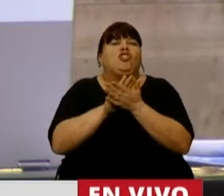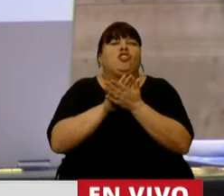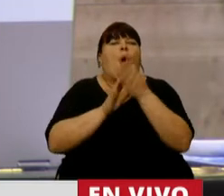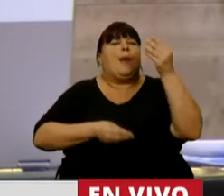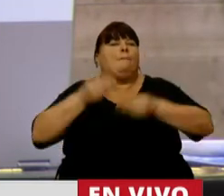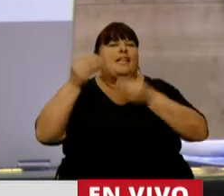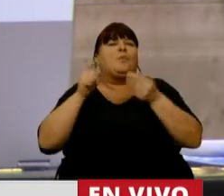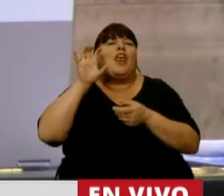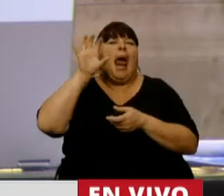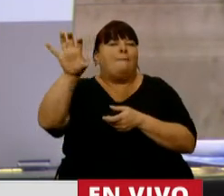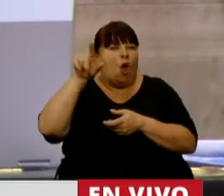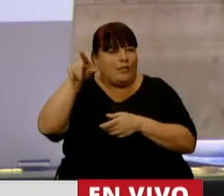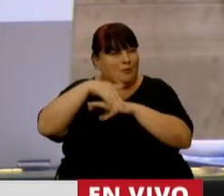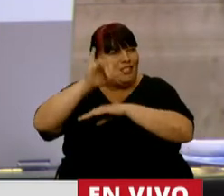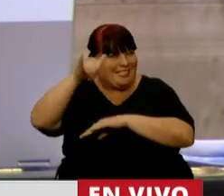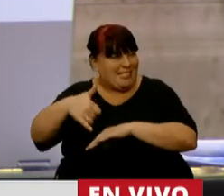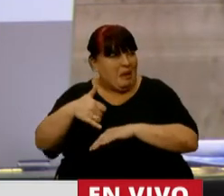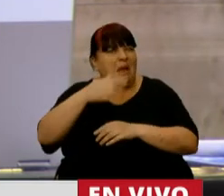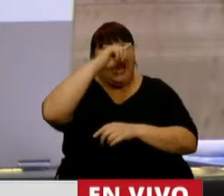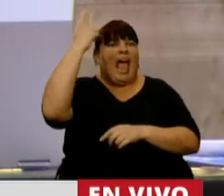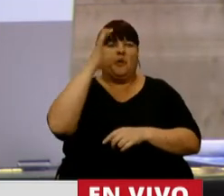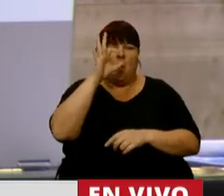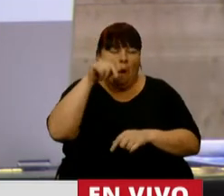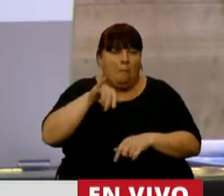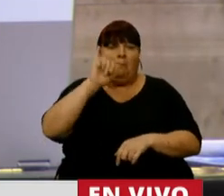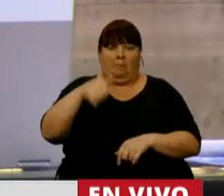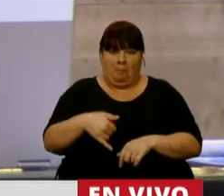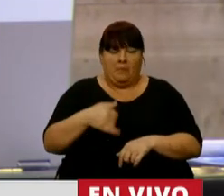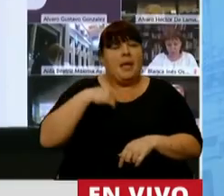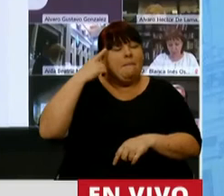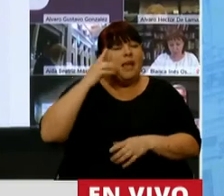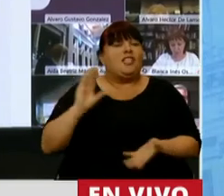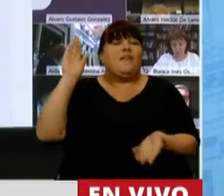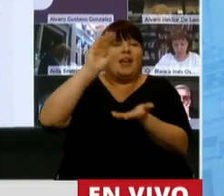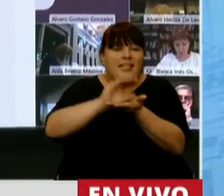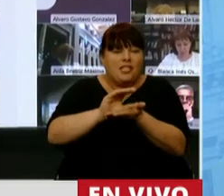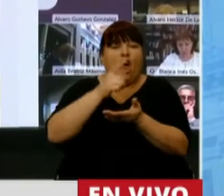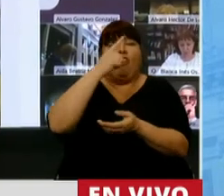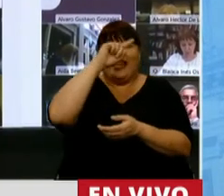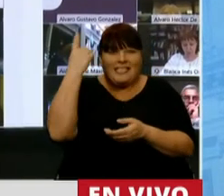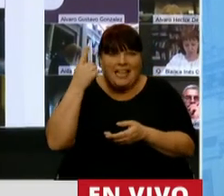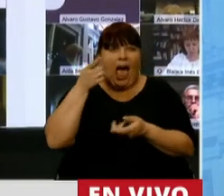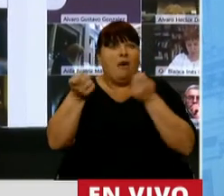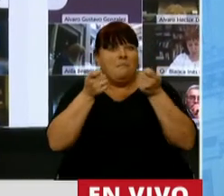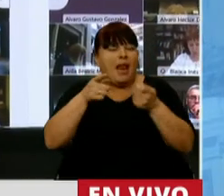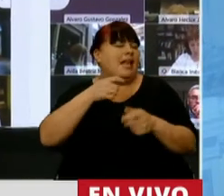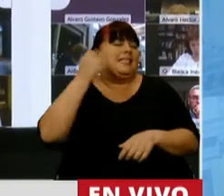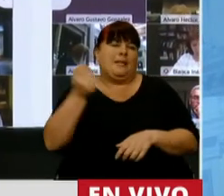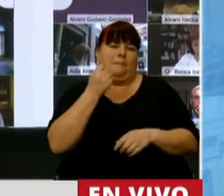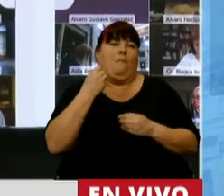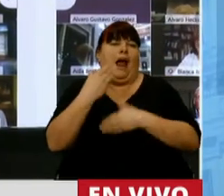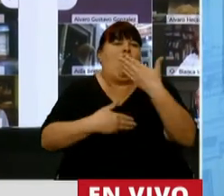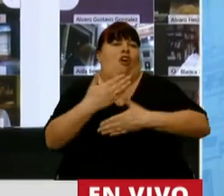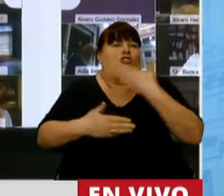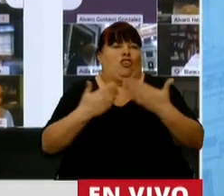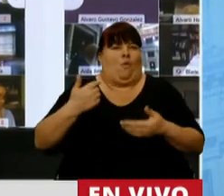el presupuesto provincial. Sin dudas, creo que la inversión del Estado y la intervención del mismo es esencial para poder